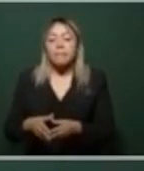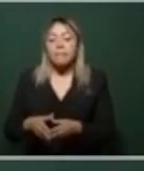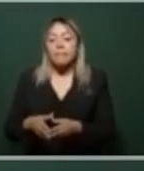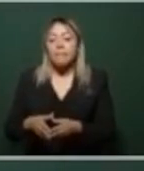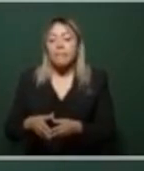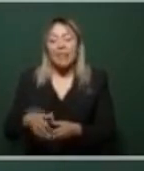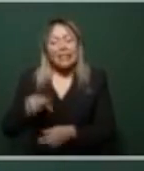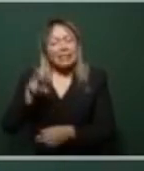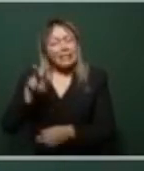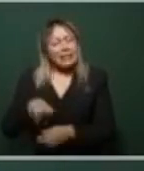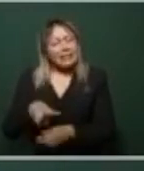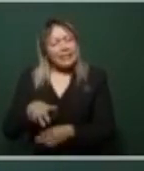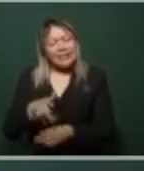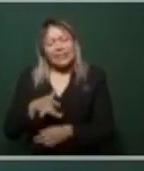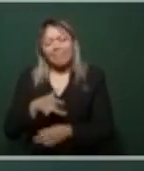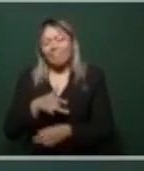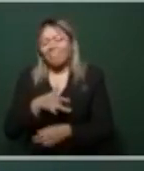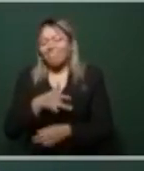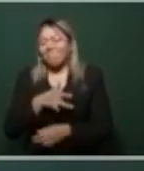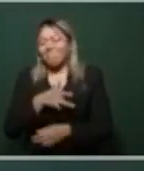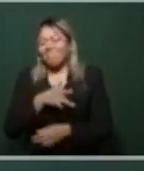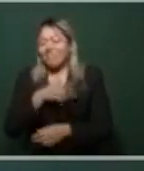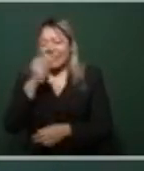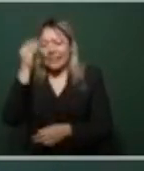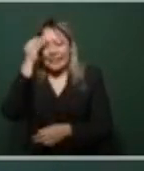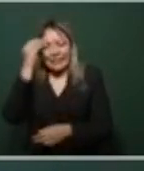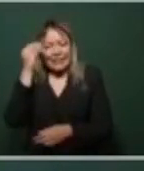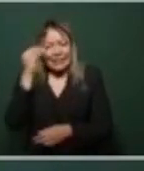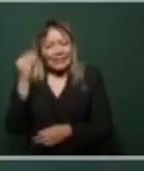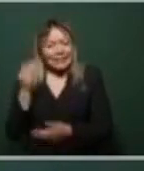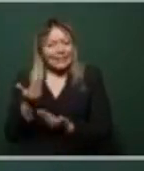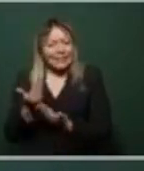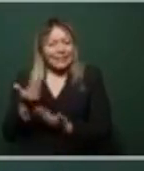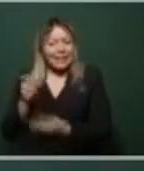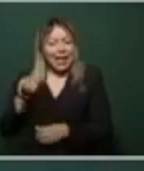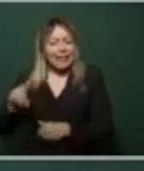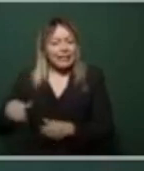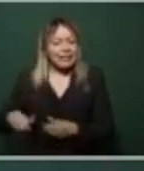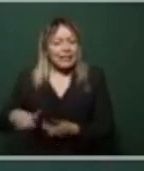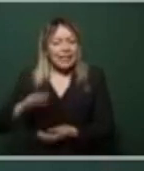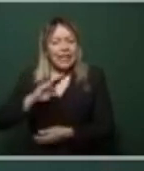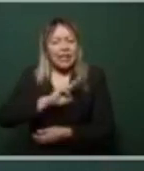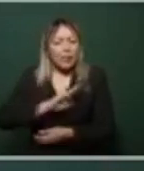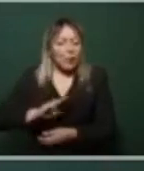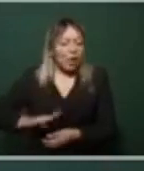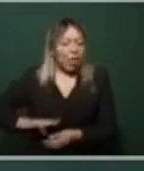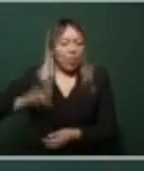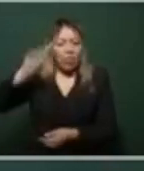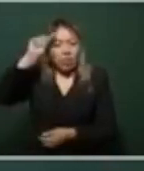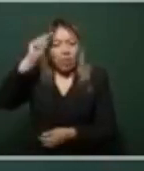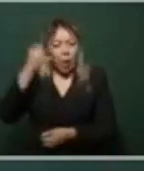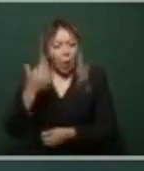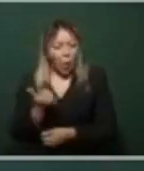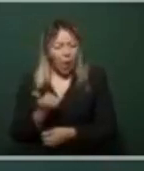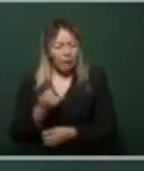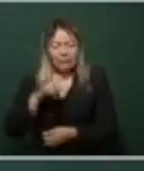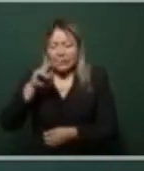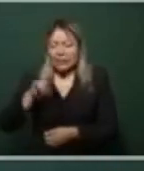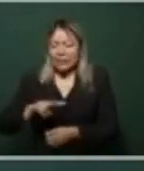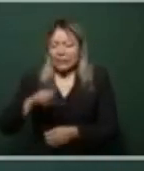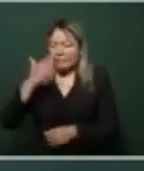Fue muy doloroso lo de Tlahualipa, en Hidalgo. Eso no se olvida.